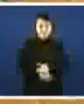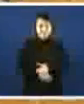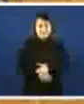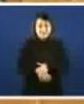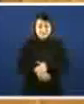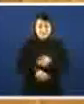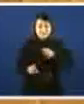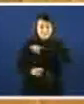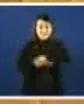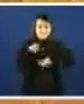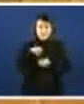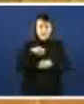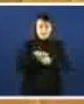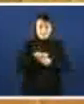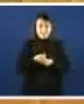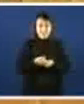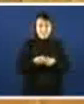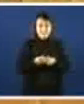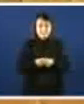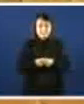había que presentar as enmendas ao articulado.